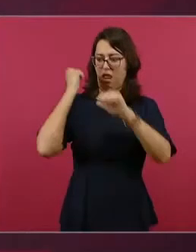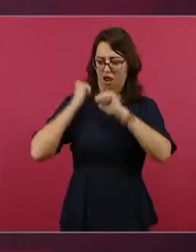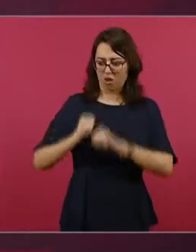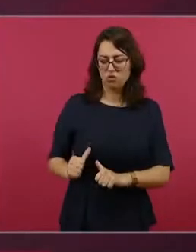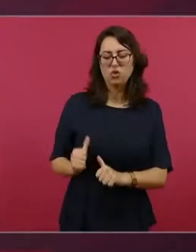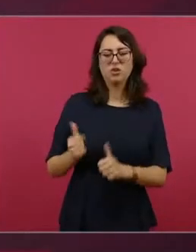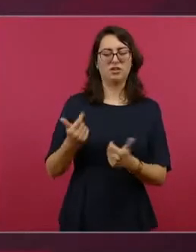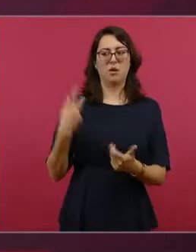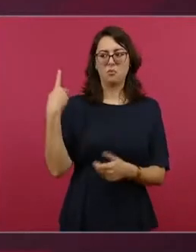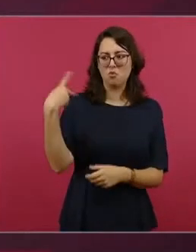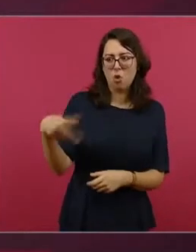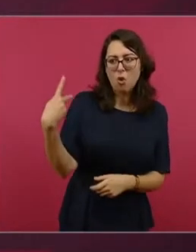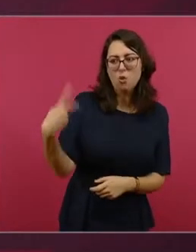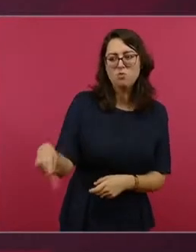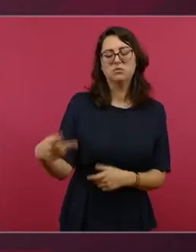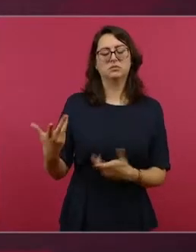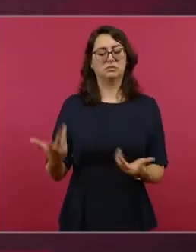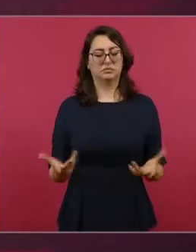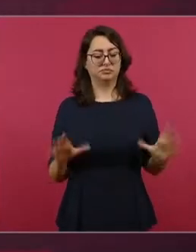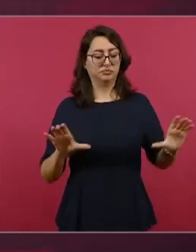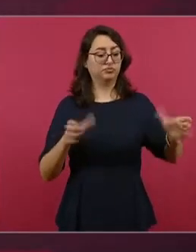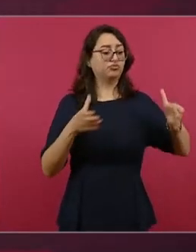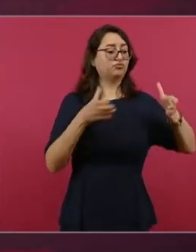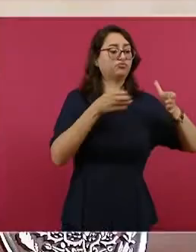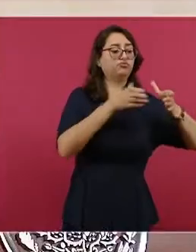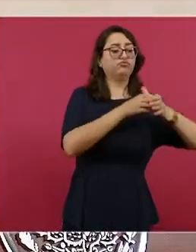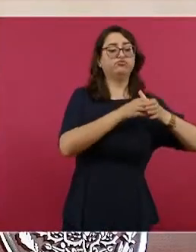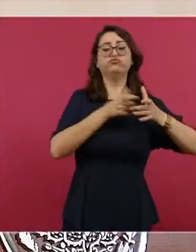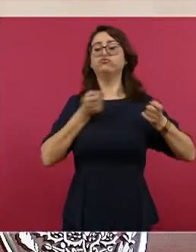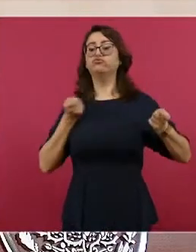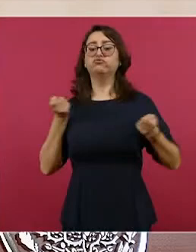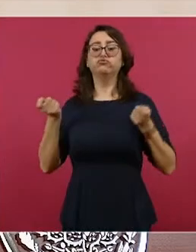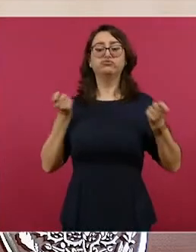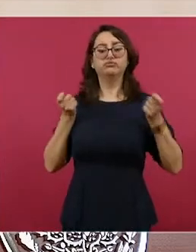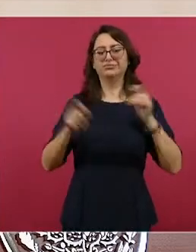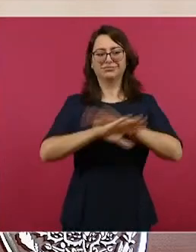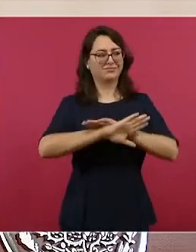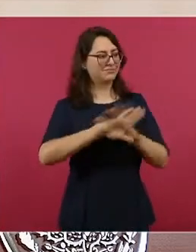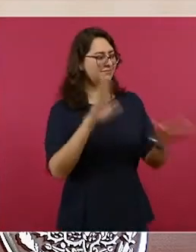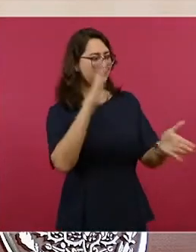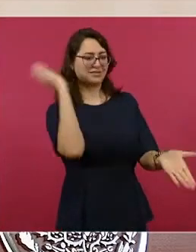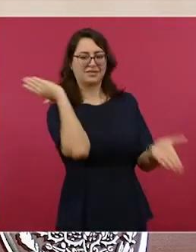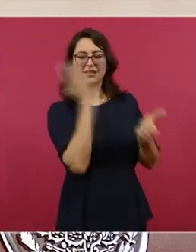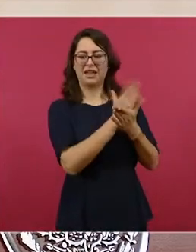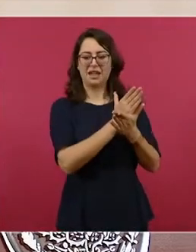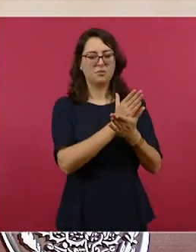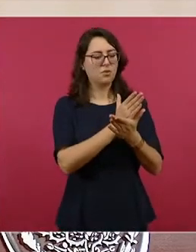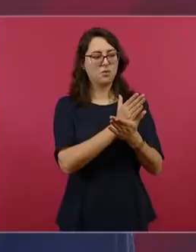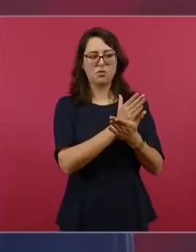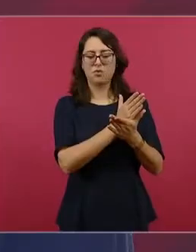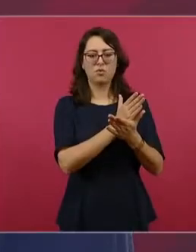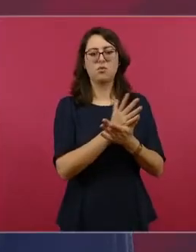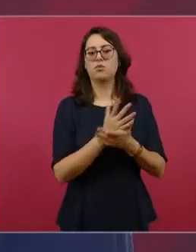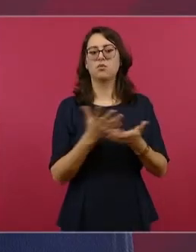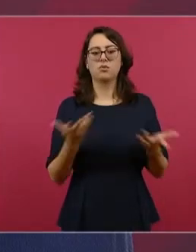hay una democracia que es el gobierno del pueblo y para el pueblo.